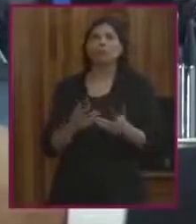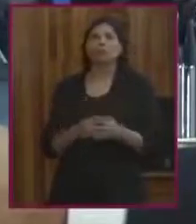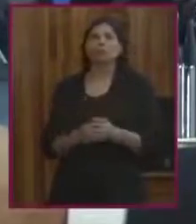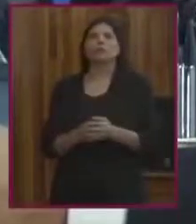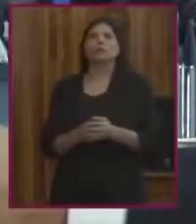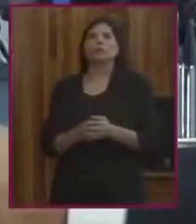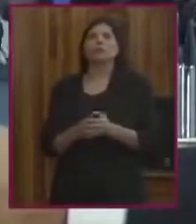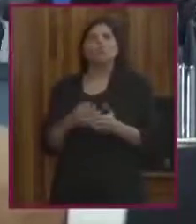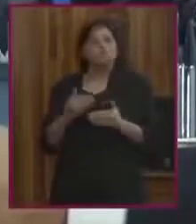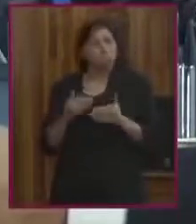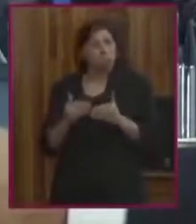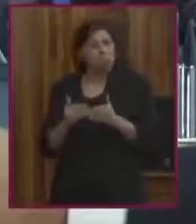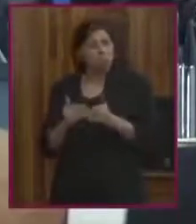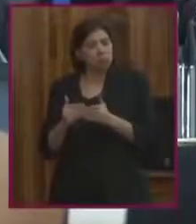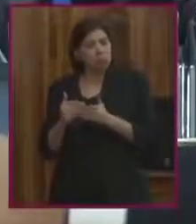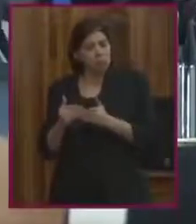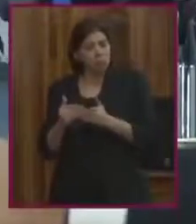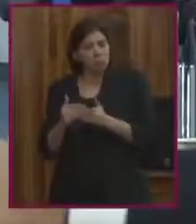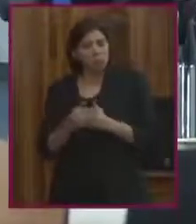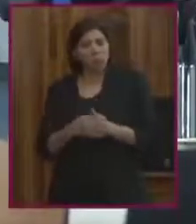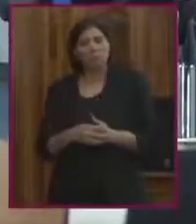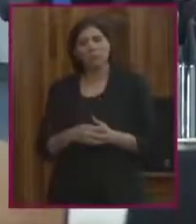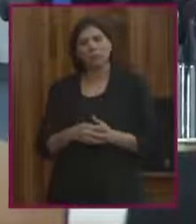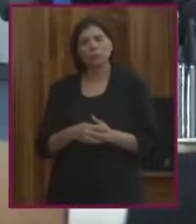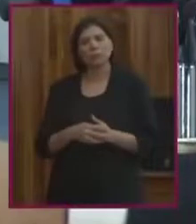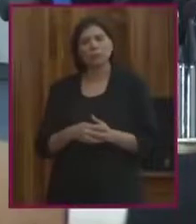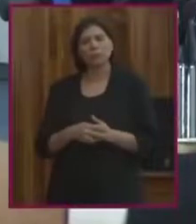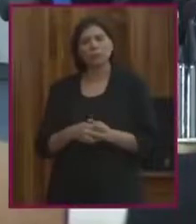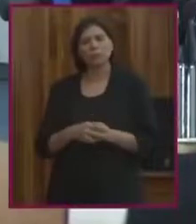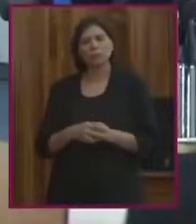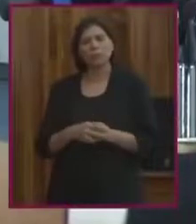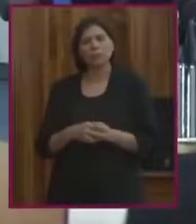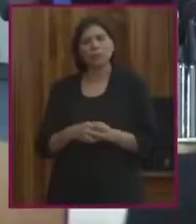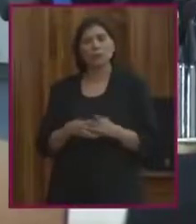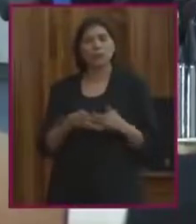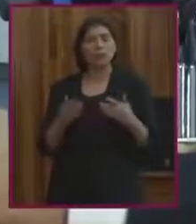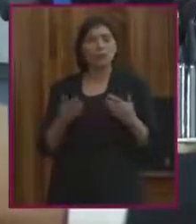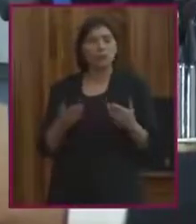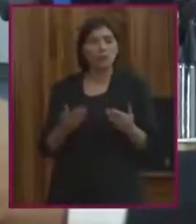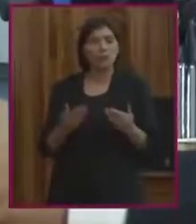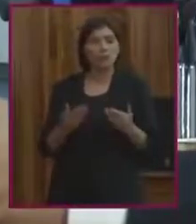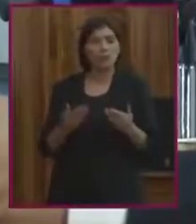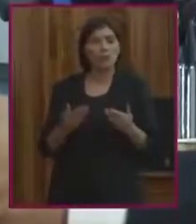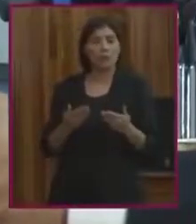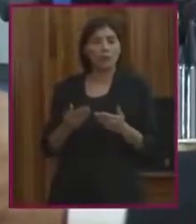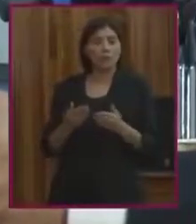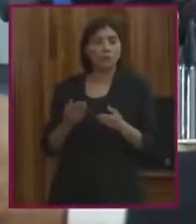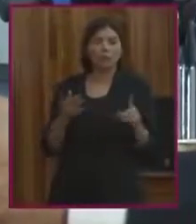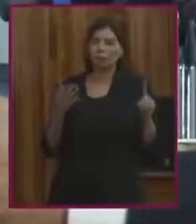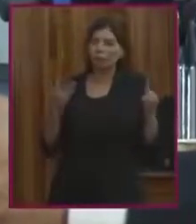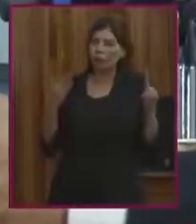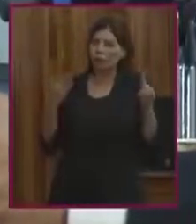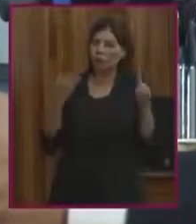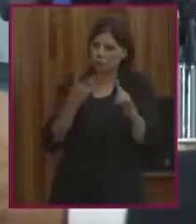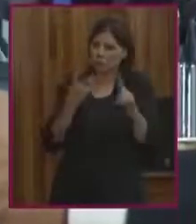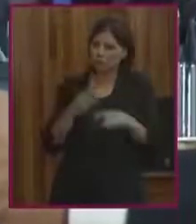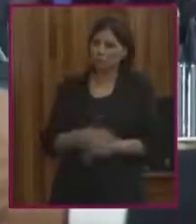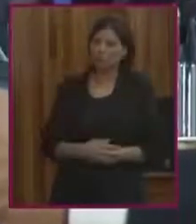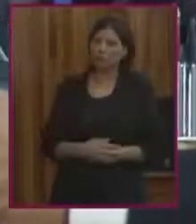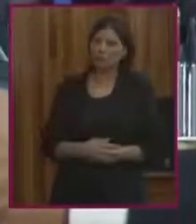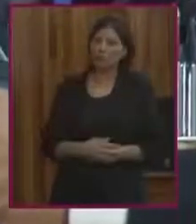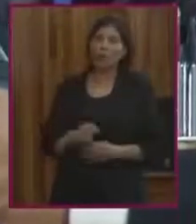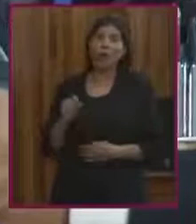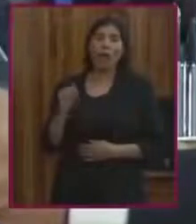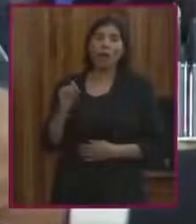estas trayectorias en lo general, digamos así, de articulación hacia estos objetivos. Y también